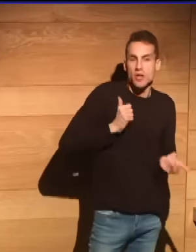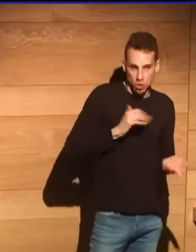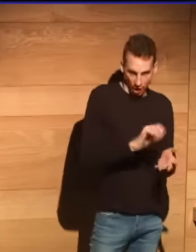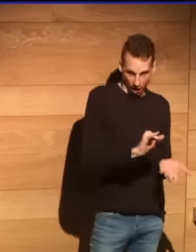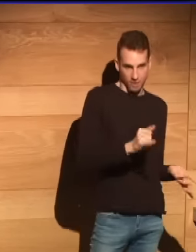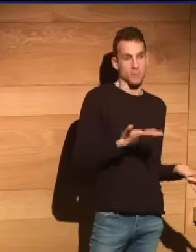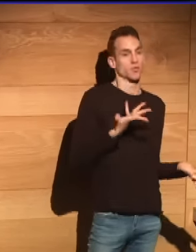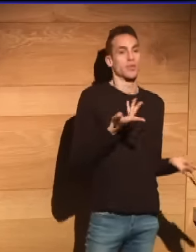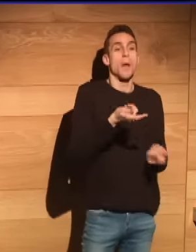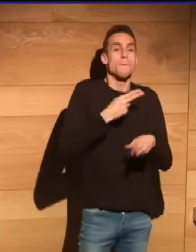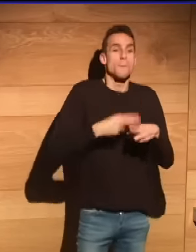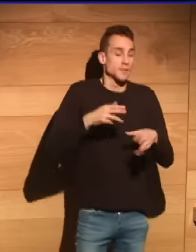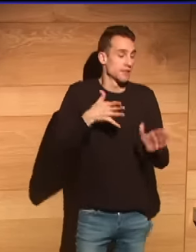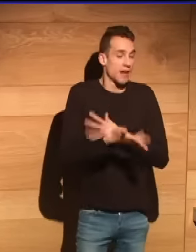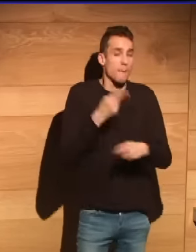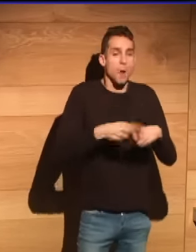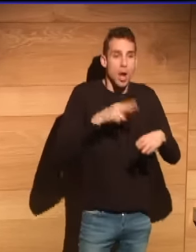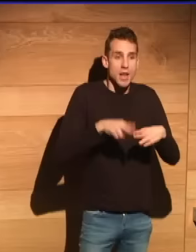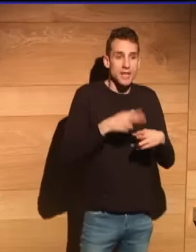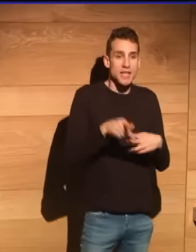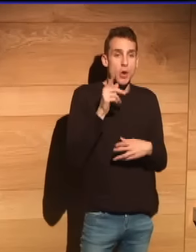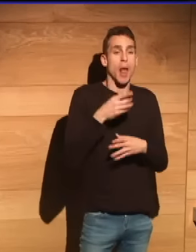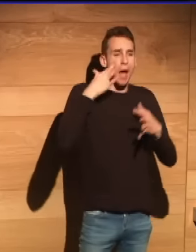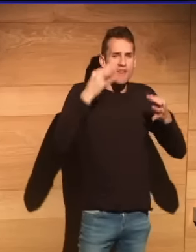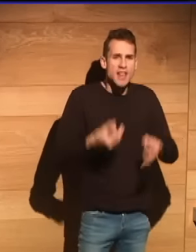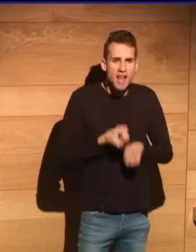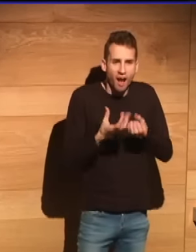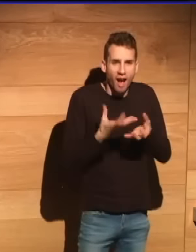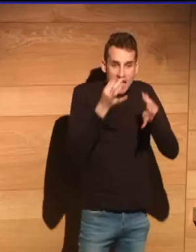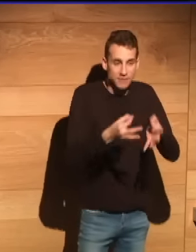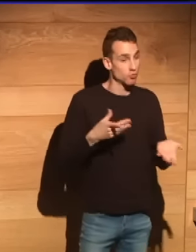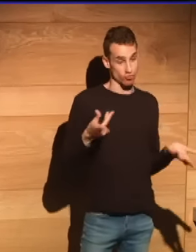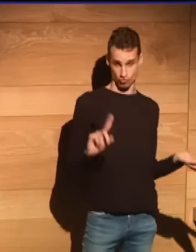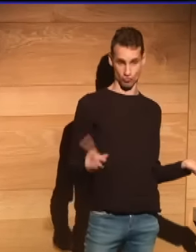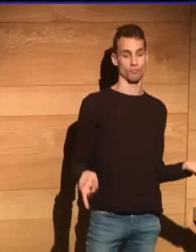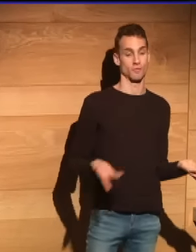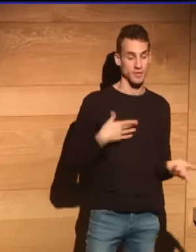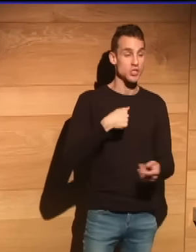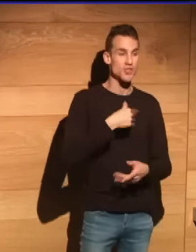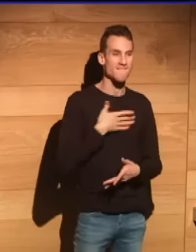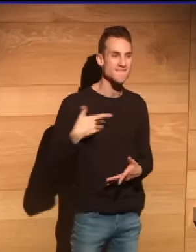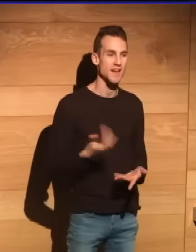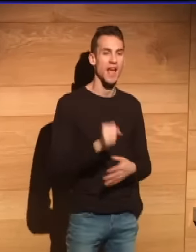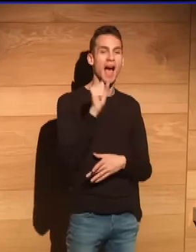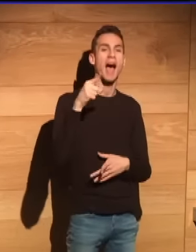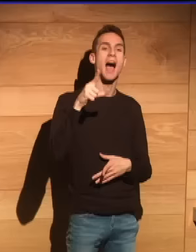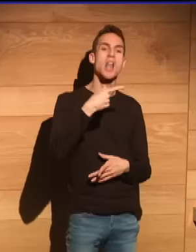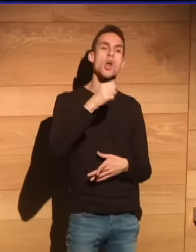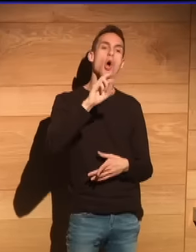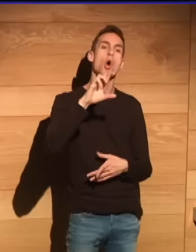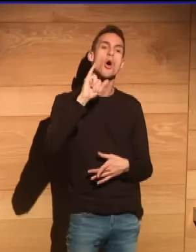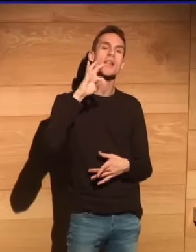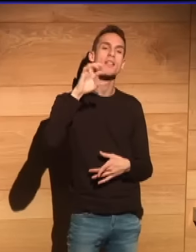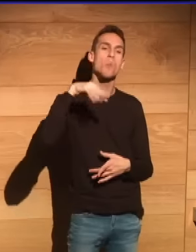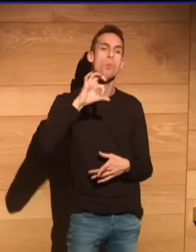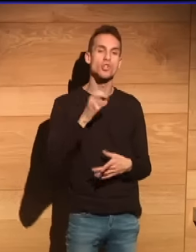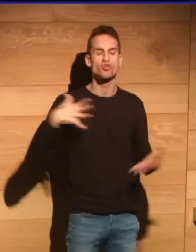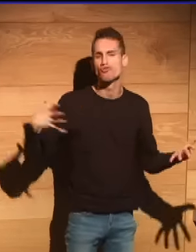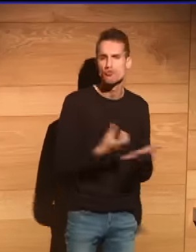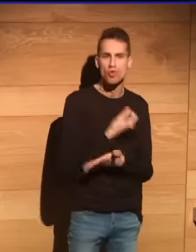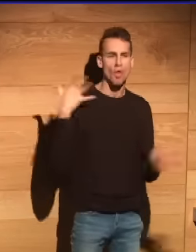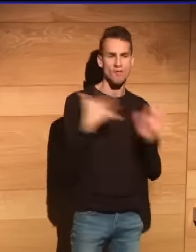tampoco, porque también el periodista tiene su sesgo. Por lo tanto, hay cosas, o decir, yo quiero que todos los algoritmos sean explicables. Bueno, pues que si